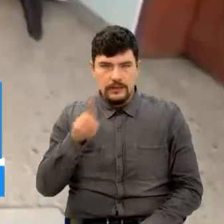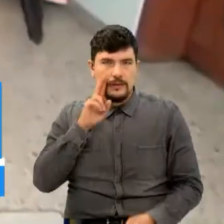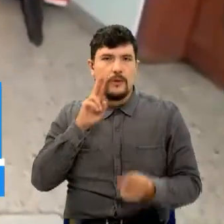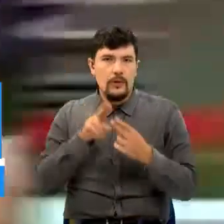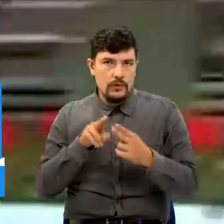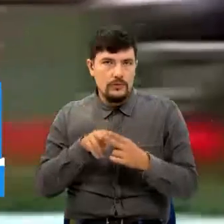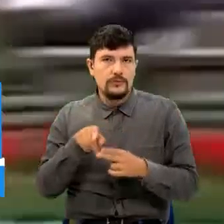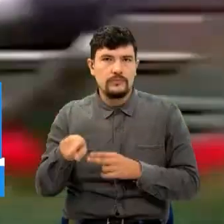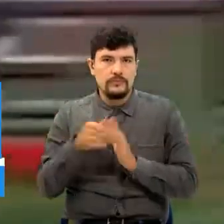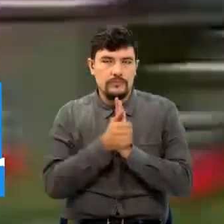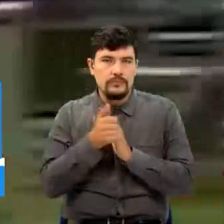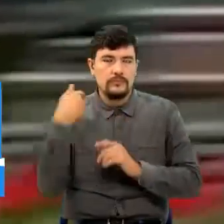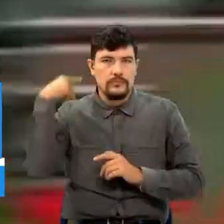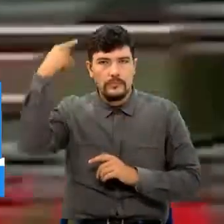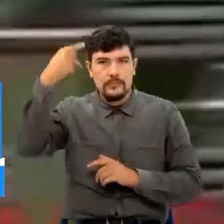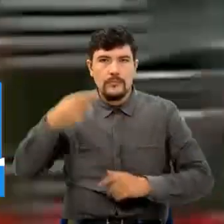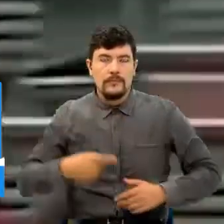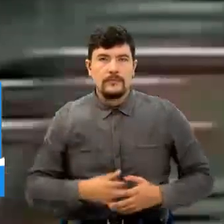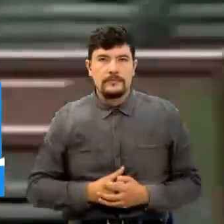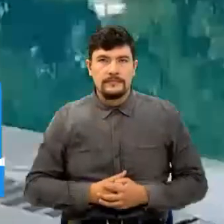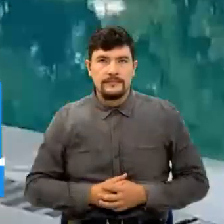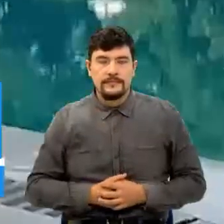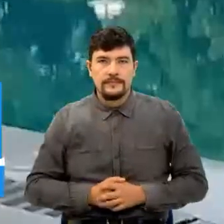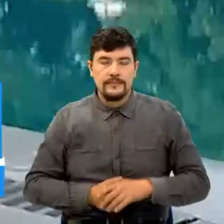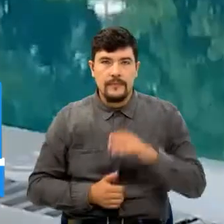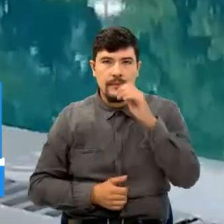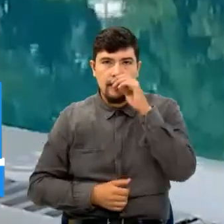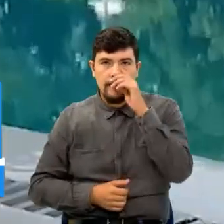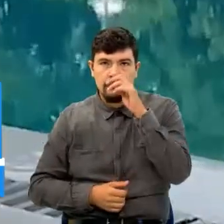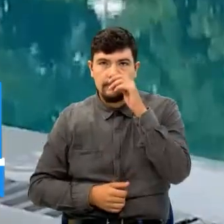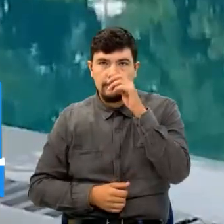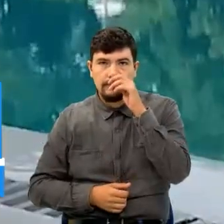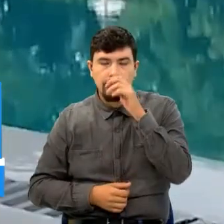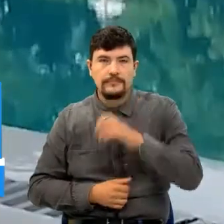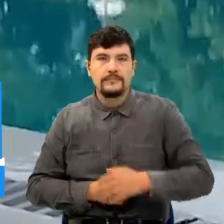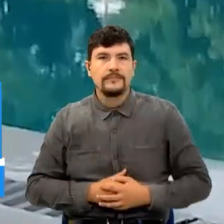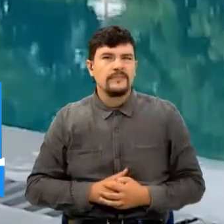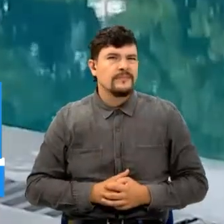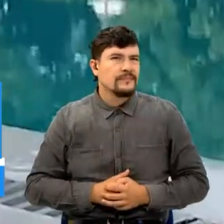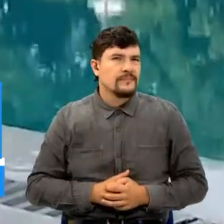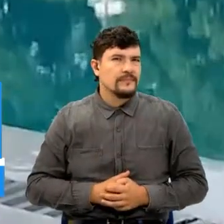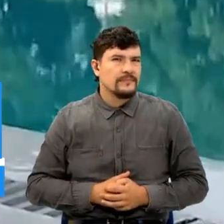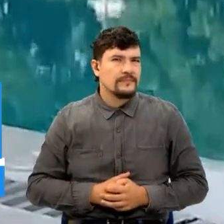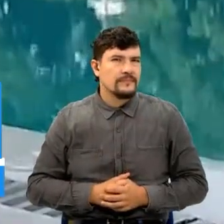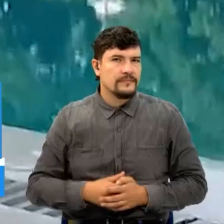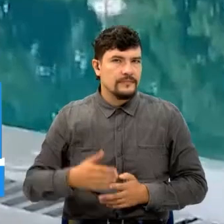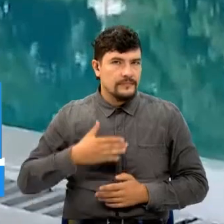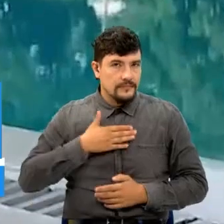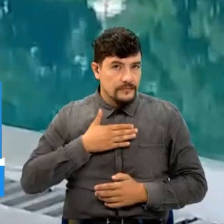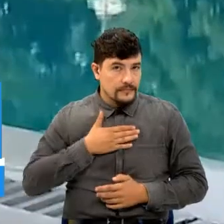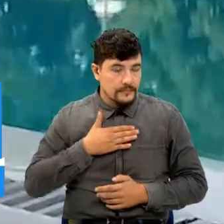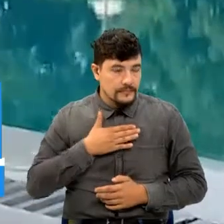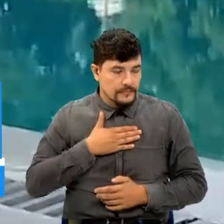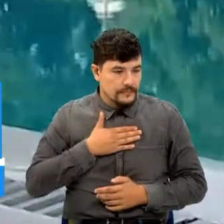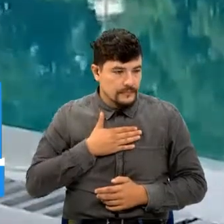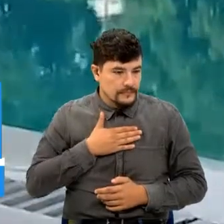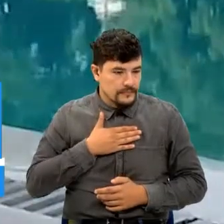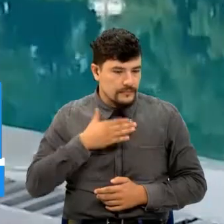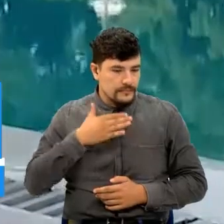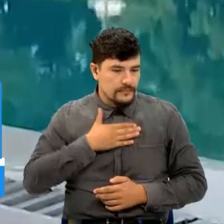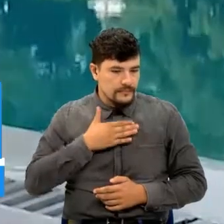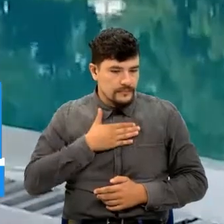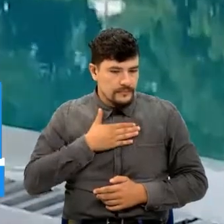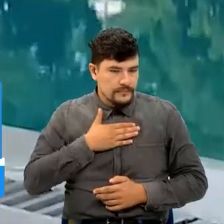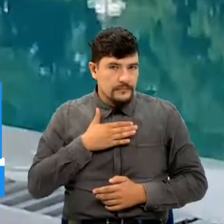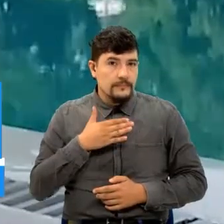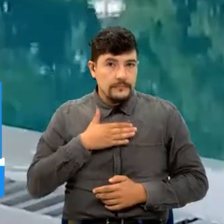Opinión. Nadie daba un peso por Fabiola. Fabiola Zuluaga. Y como lo digo yo mucho, este pechito la puso a valer a